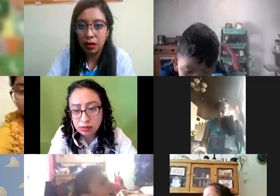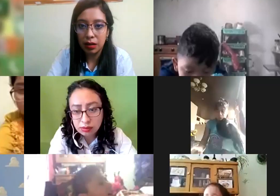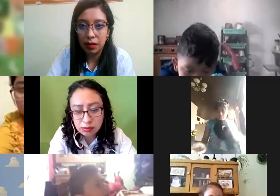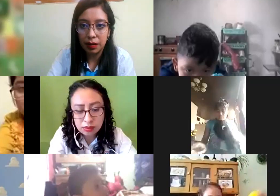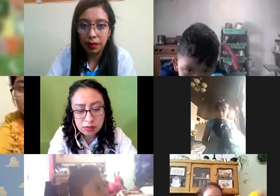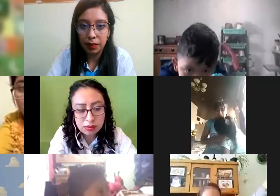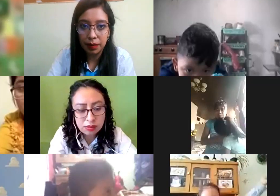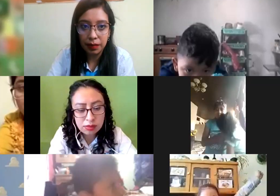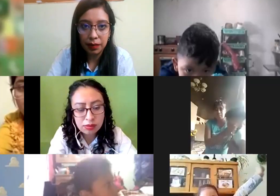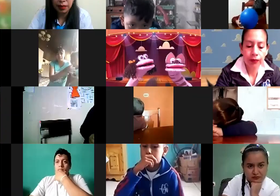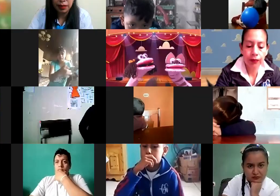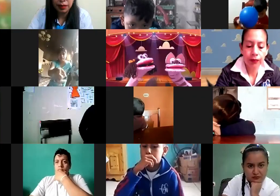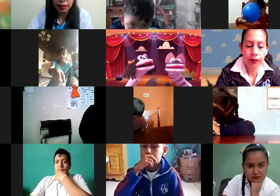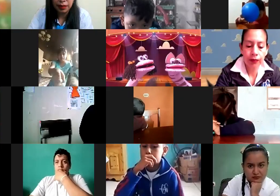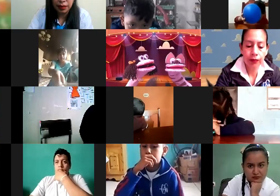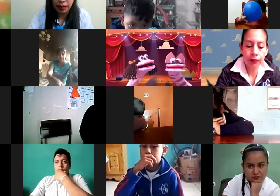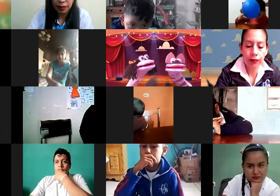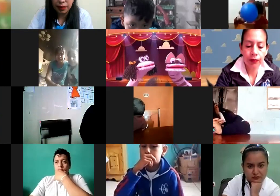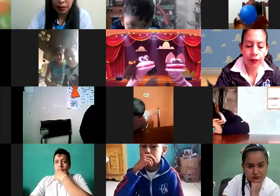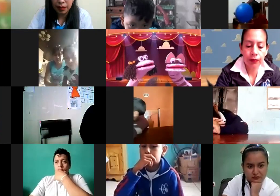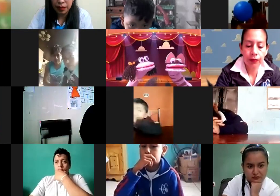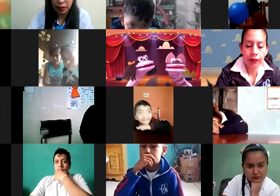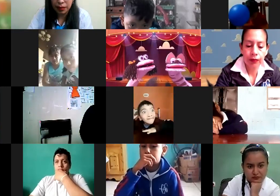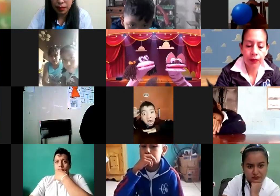Persona con pérdida visual y